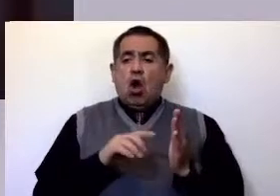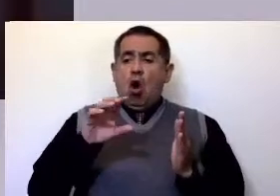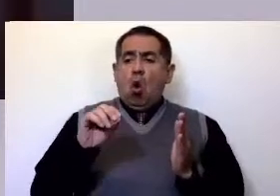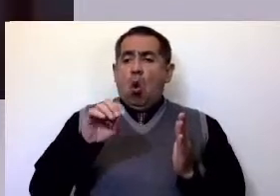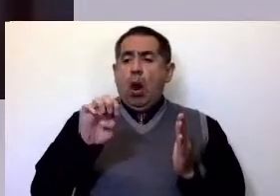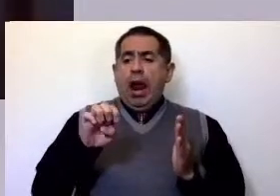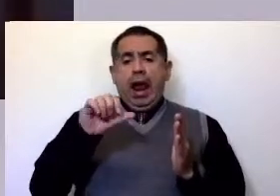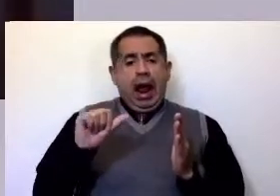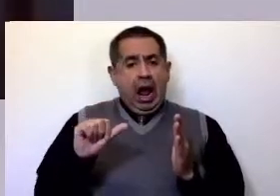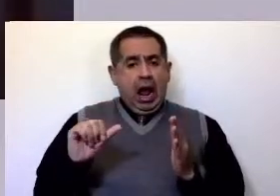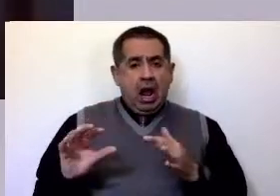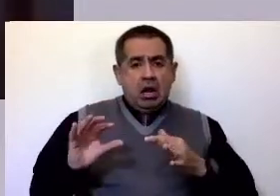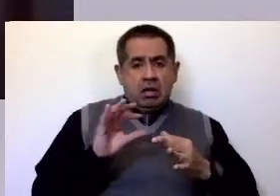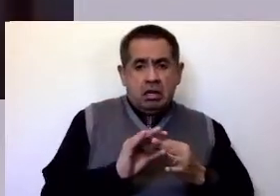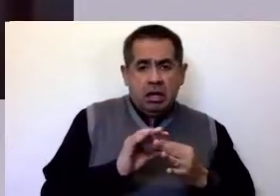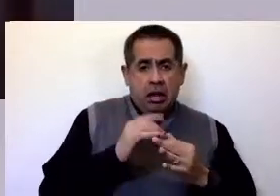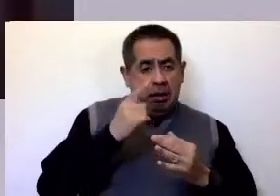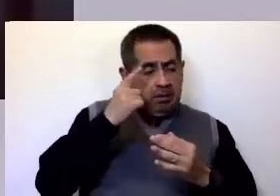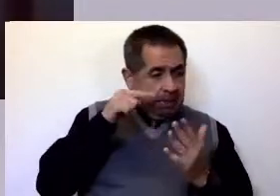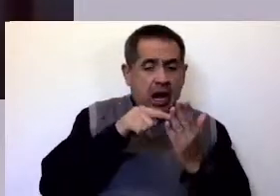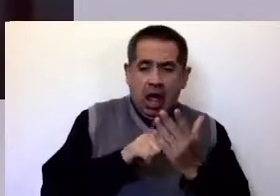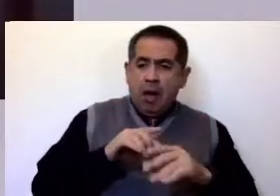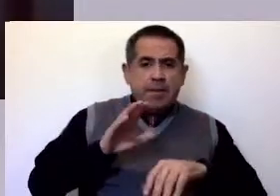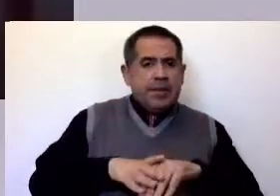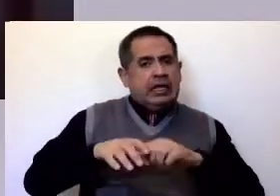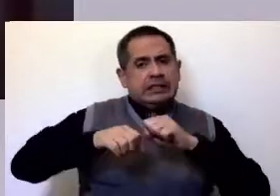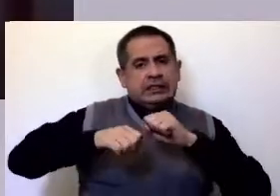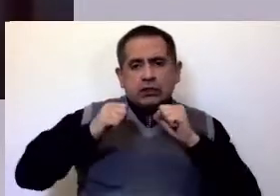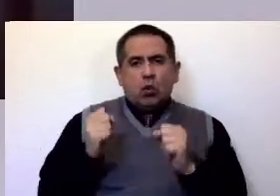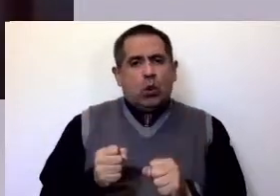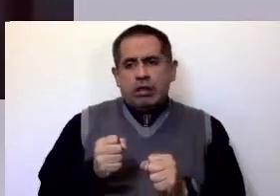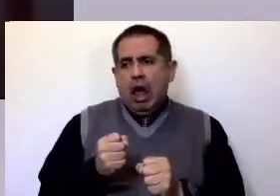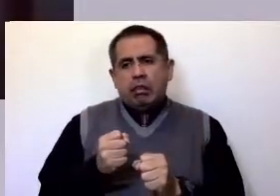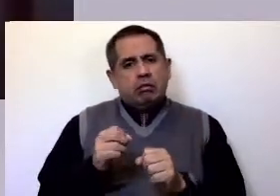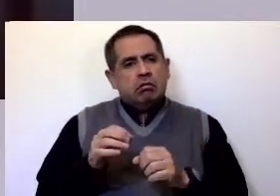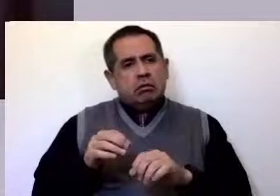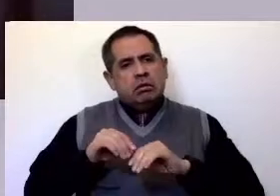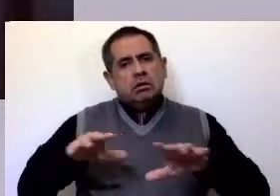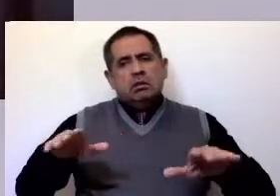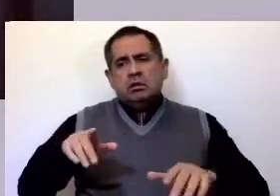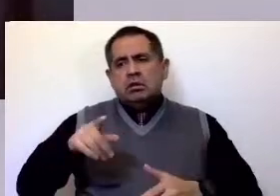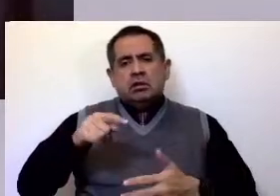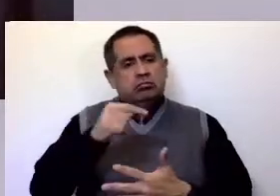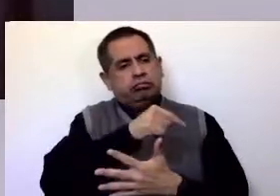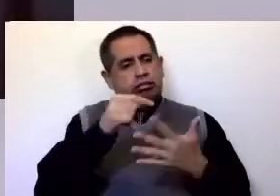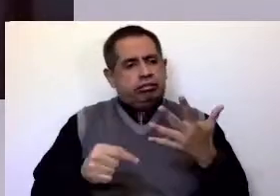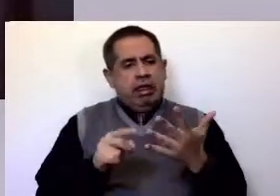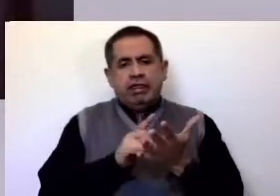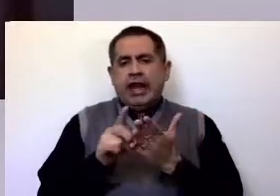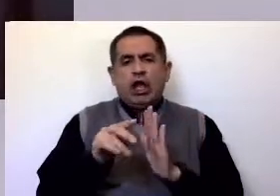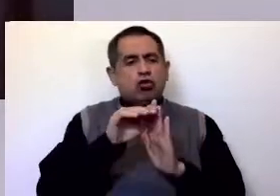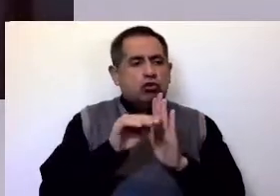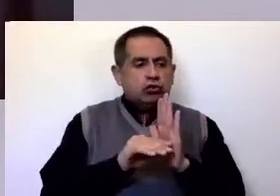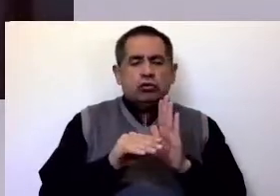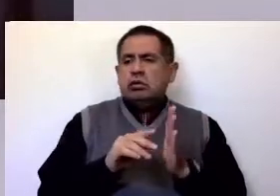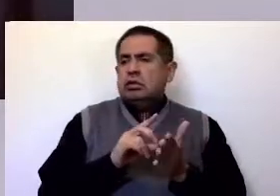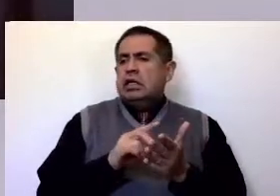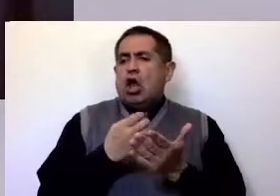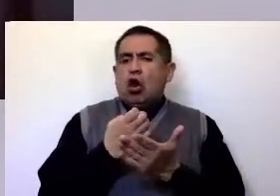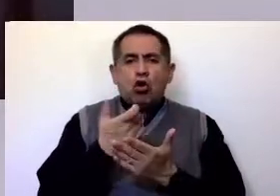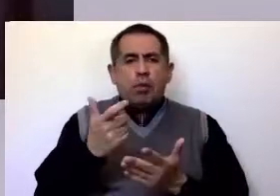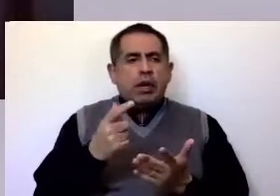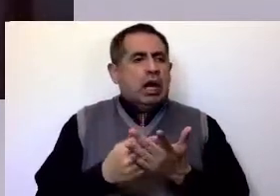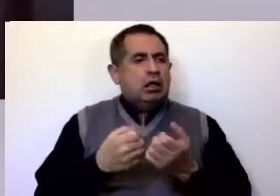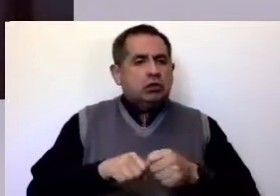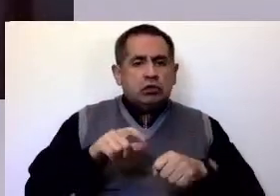al aro para lograr la plena efectividad de los derechos que se deriven de las normas económicas sociales y sobre